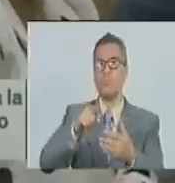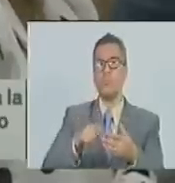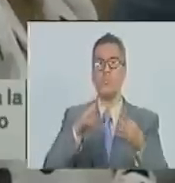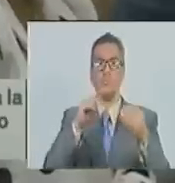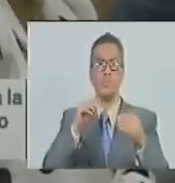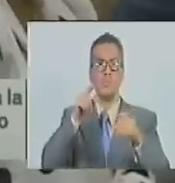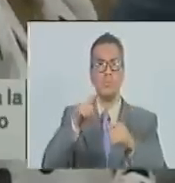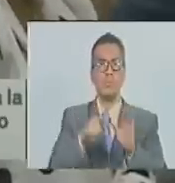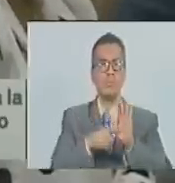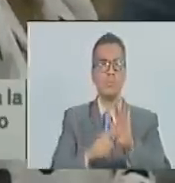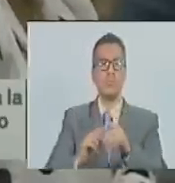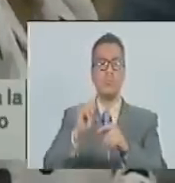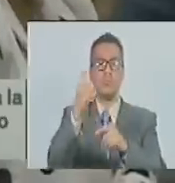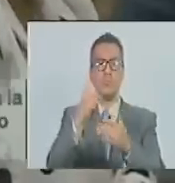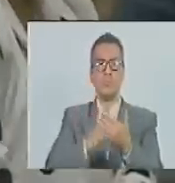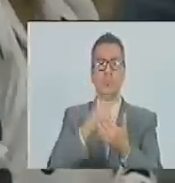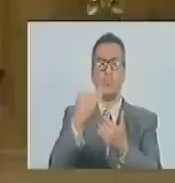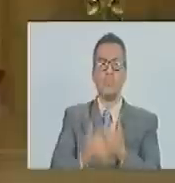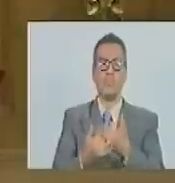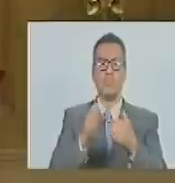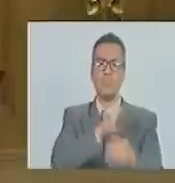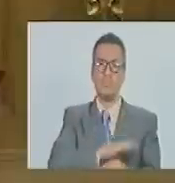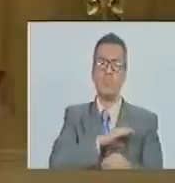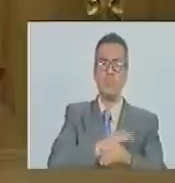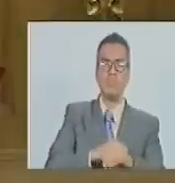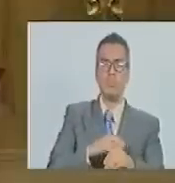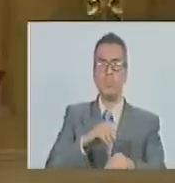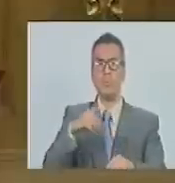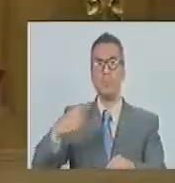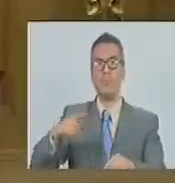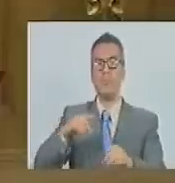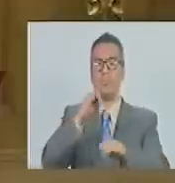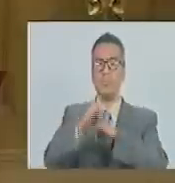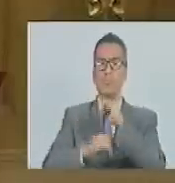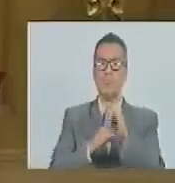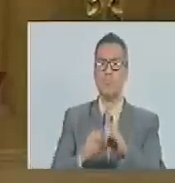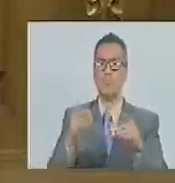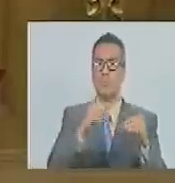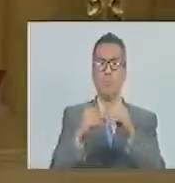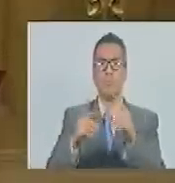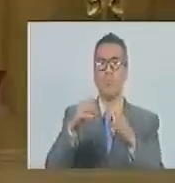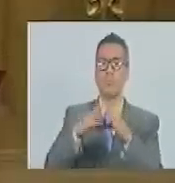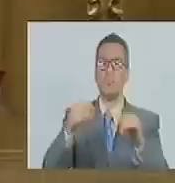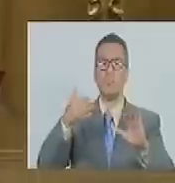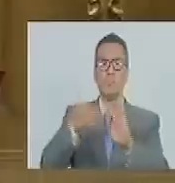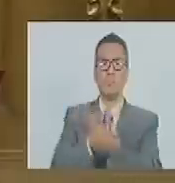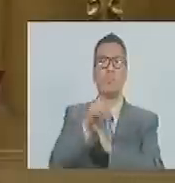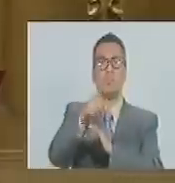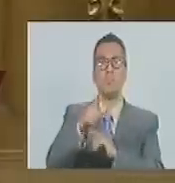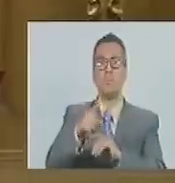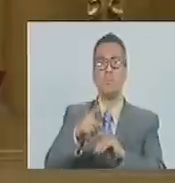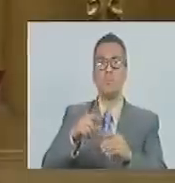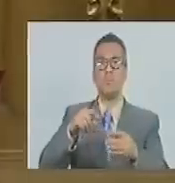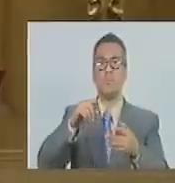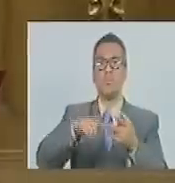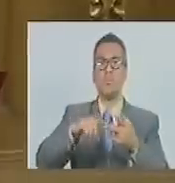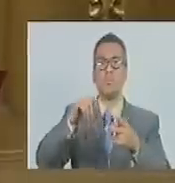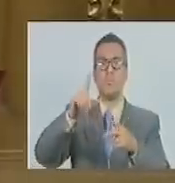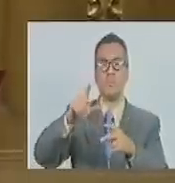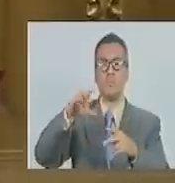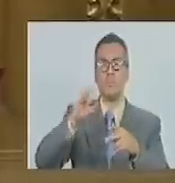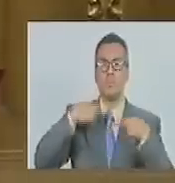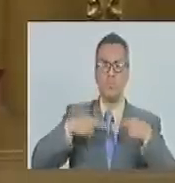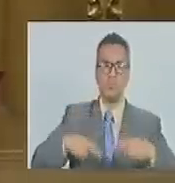conferencia, se presentó el primer proyecto de la Comisión de Derecho Internacional, un debate sobre lo que significa este crimen de lesa